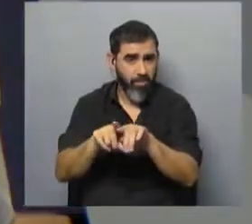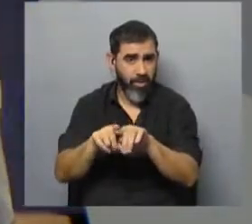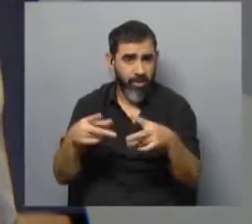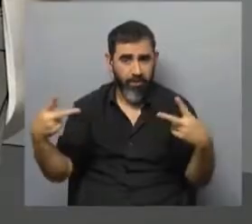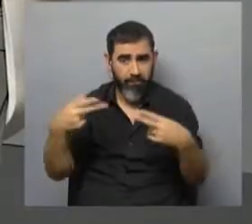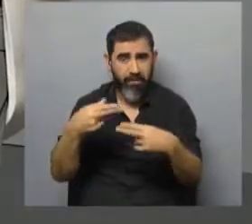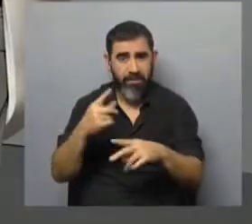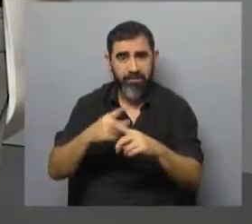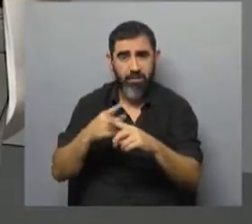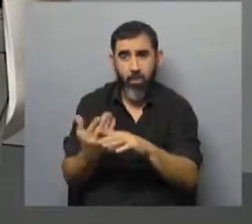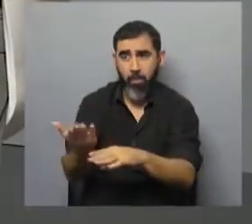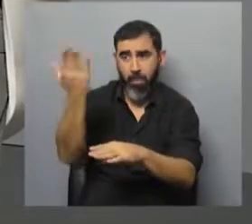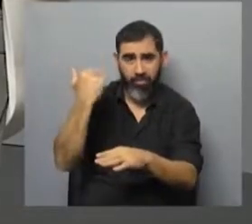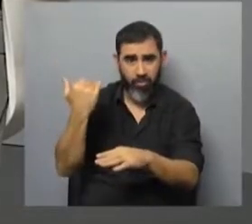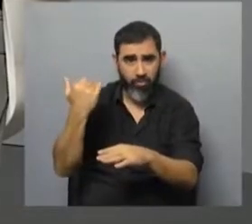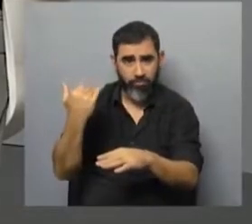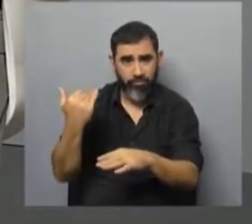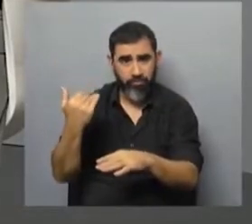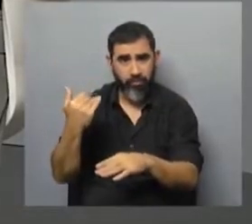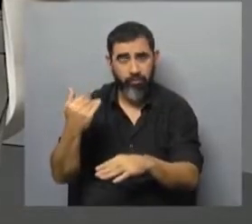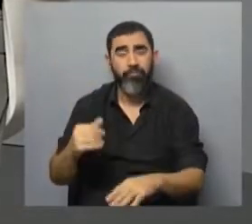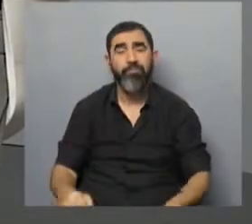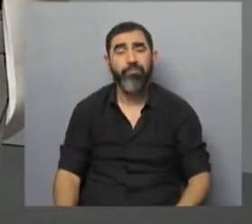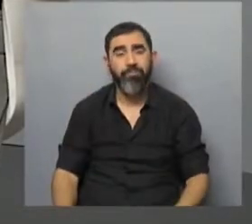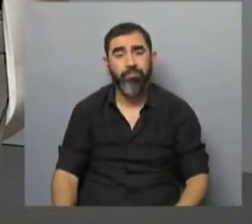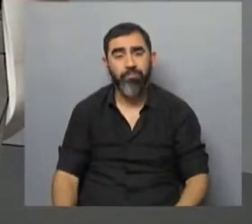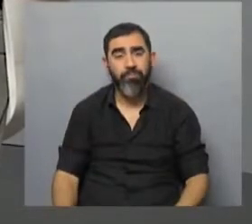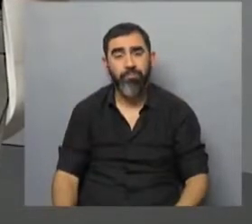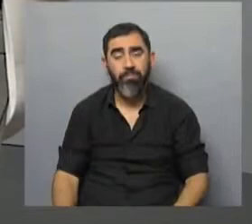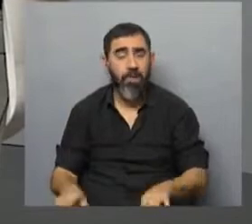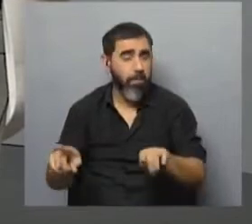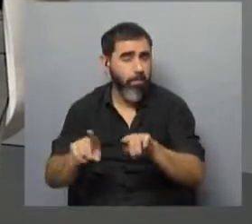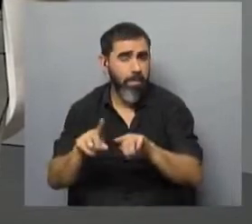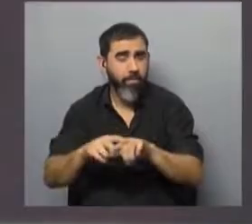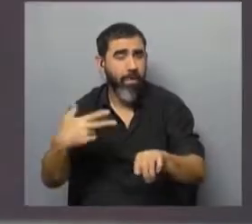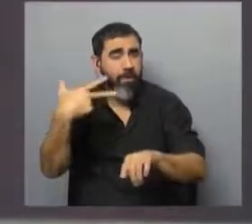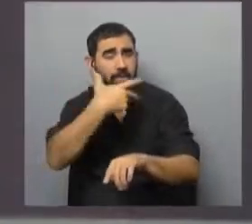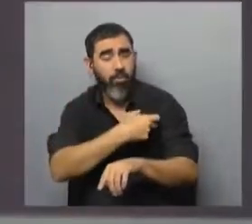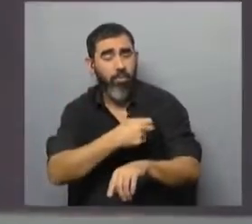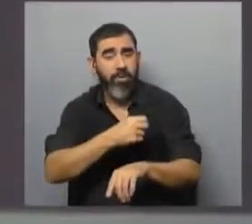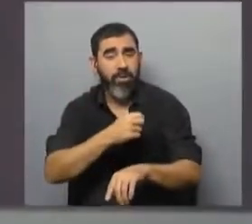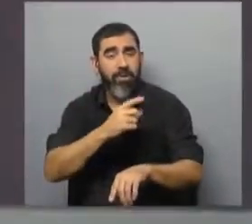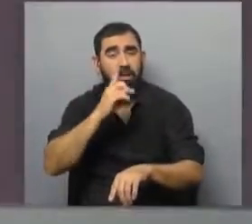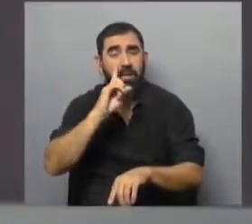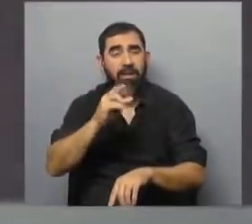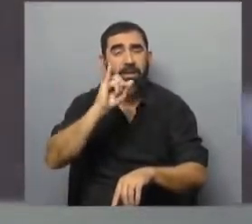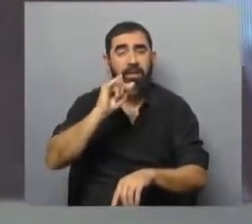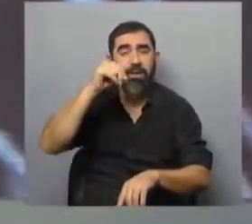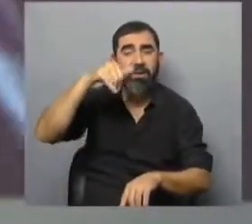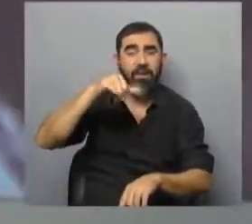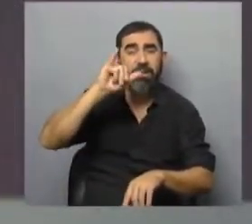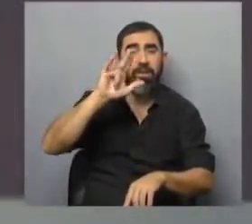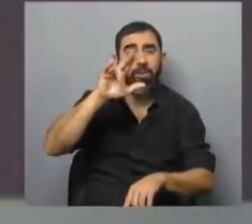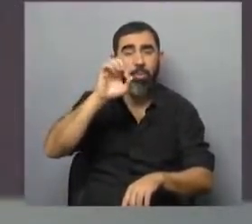siglo pasado, no hay formulaciones nuevas. Nuevas generaciones optimizadas de esa vacuna, la Jynneos, que es la última que está,